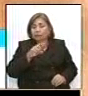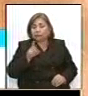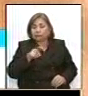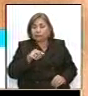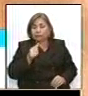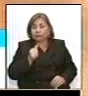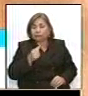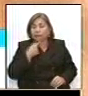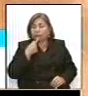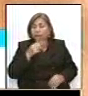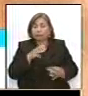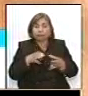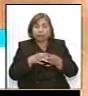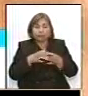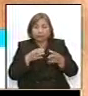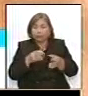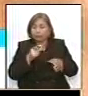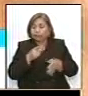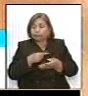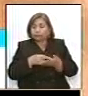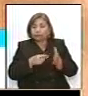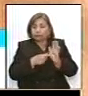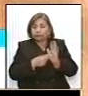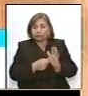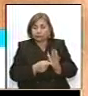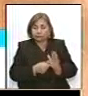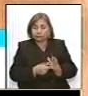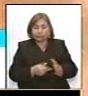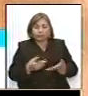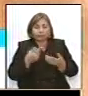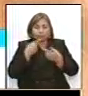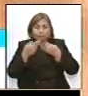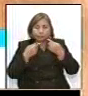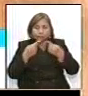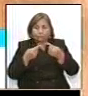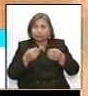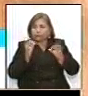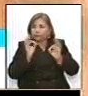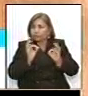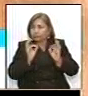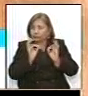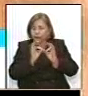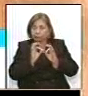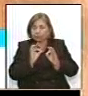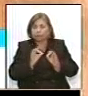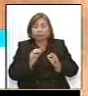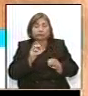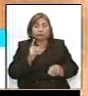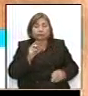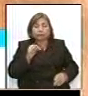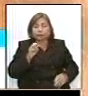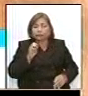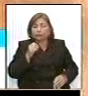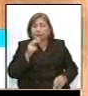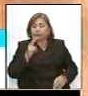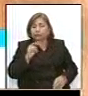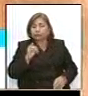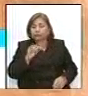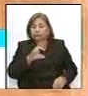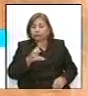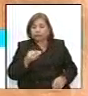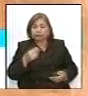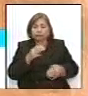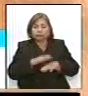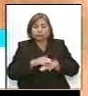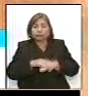congresista denunciado solicitó y presentó a la comisión, expresa, y cito textualmente, el señor Daniel Salaverry Villa viene postulando